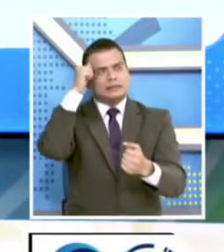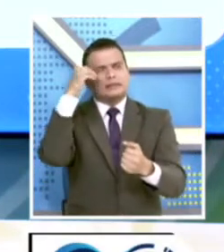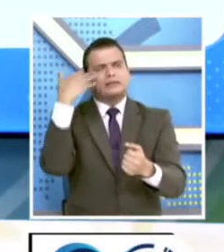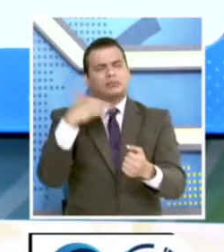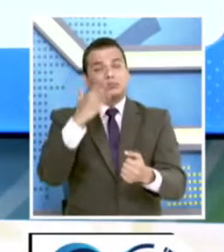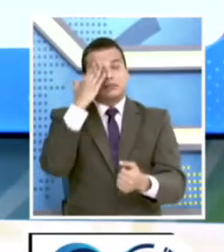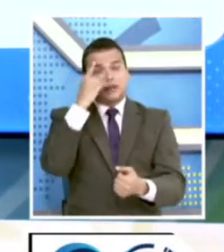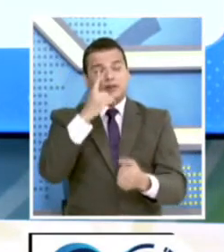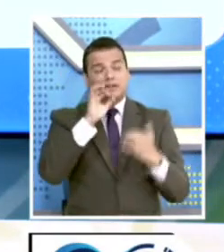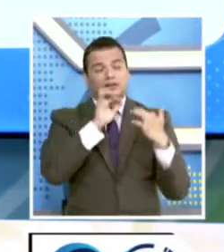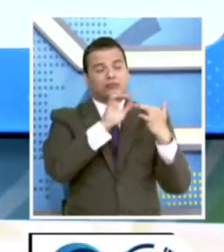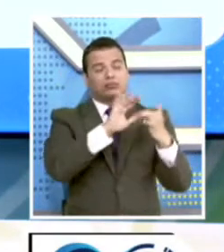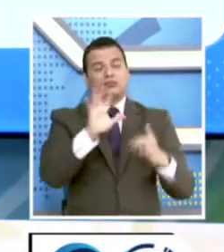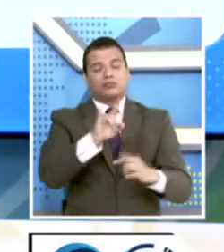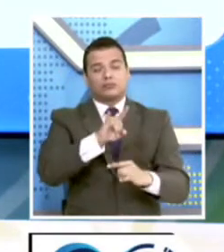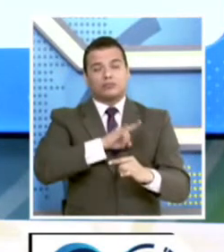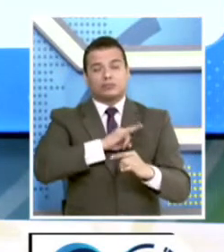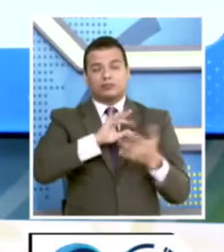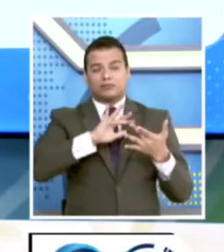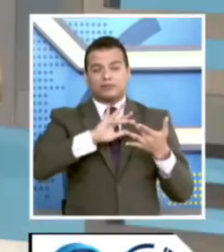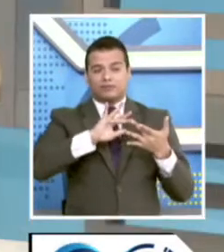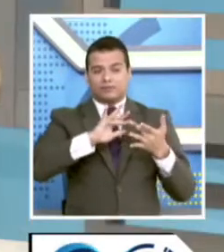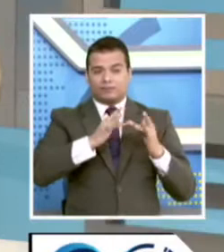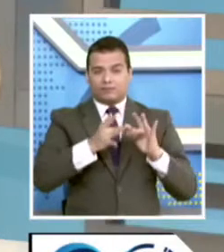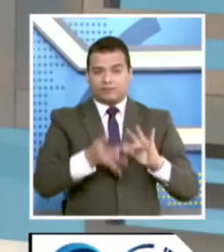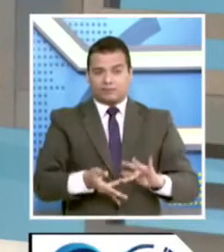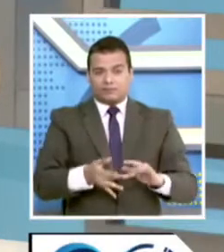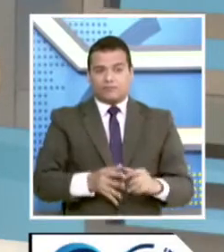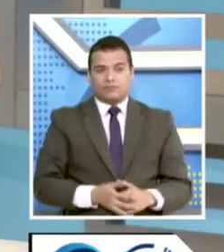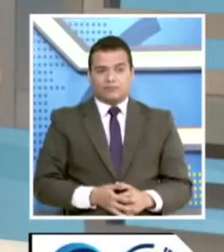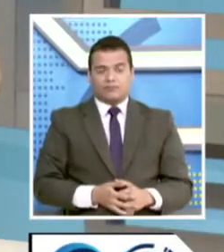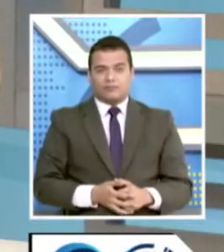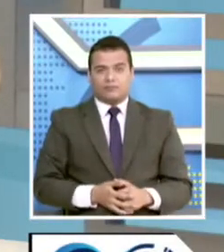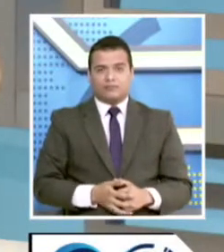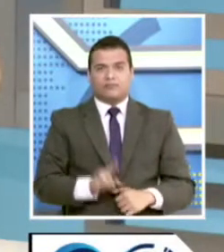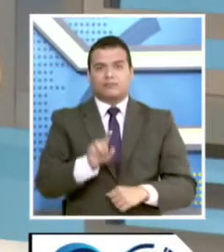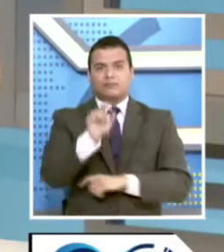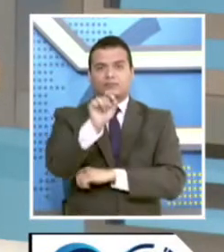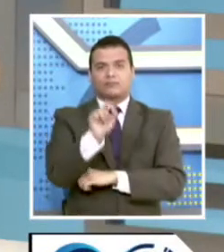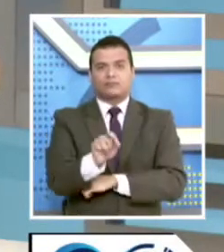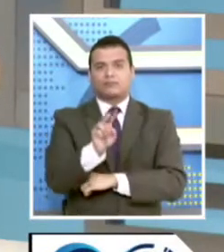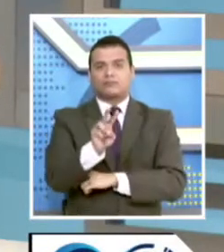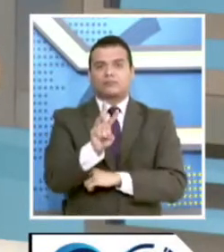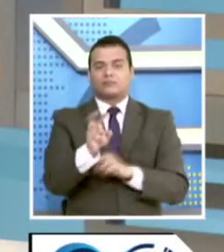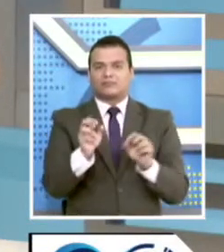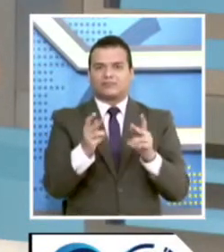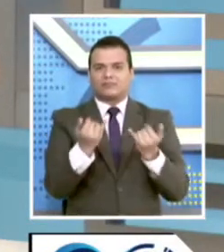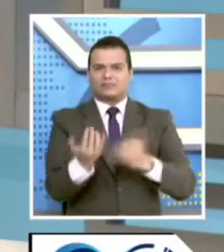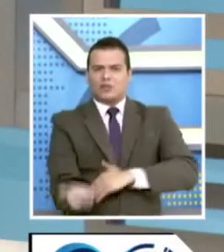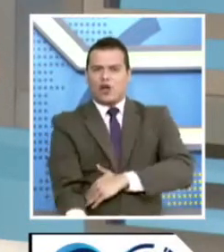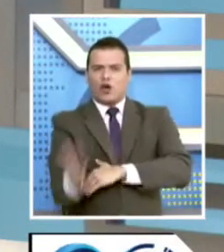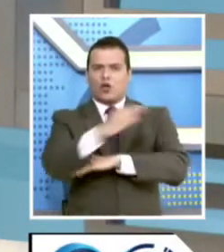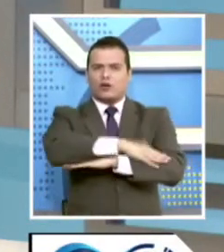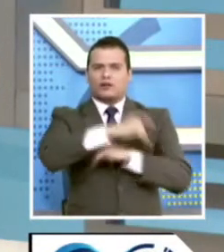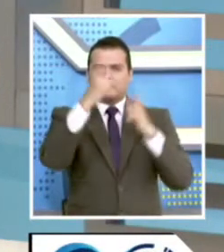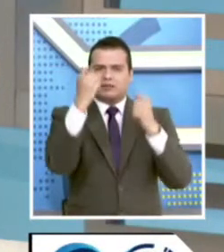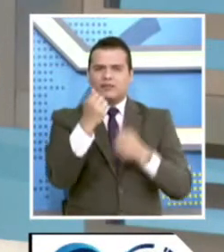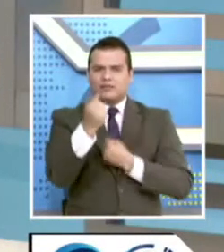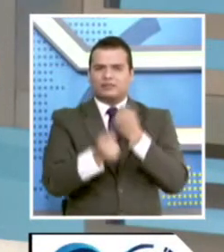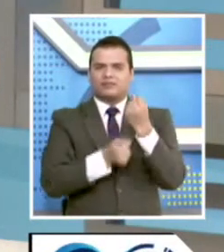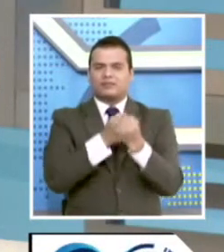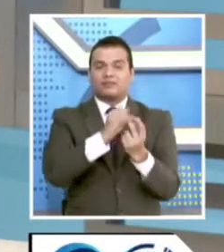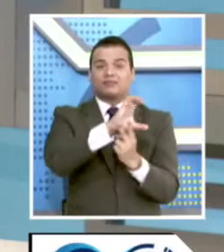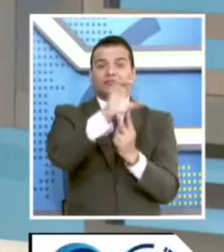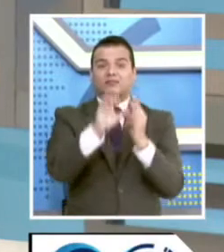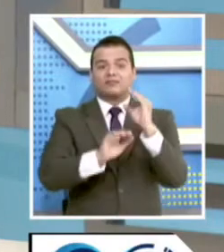dejado el conflicto armado en nuestra región. 1:23 de la tarde, momento de conocer los indicadores económicos